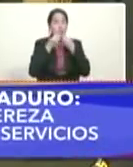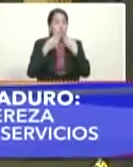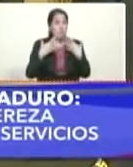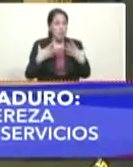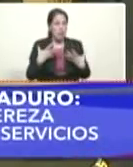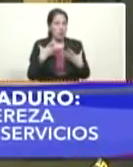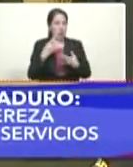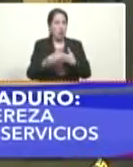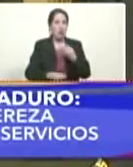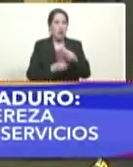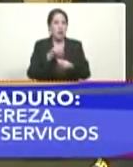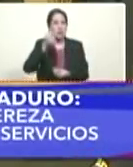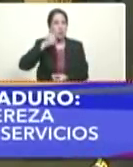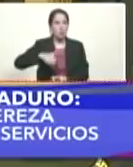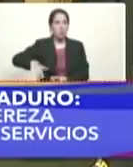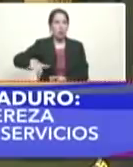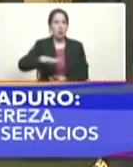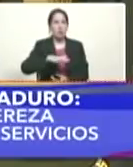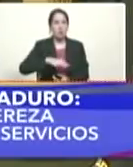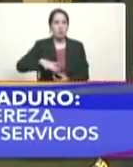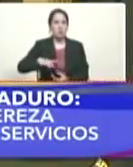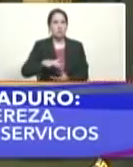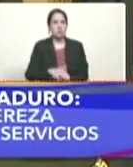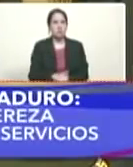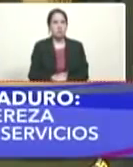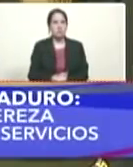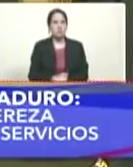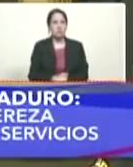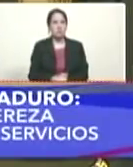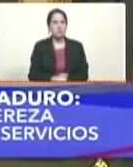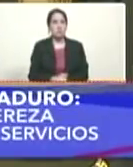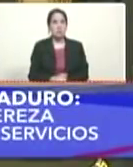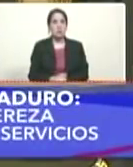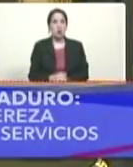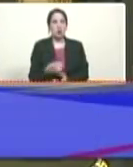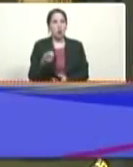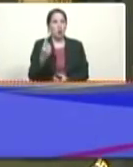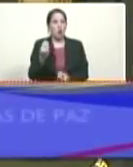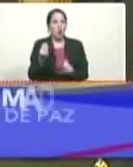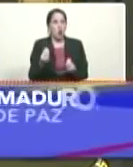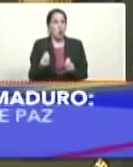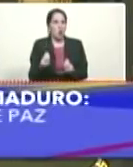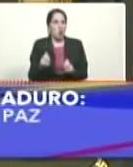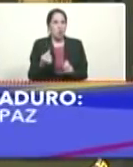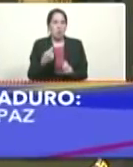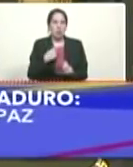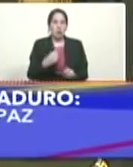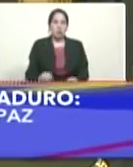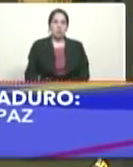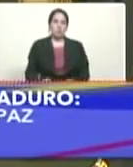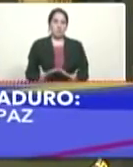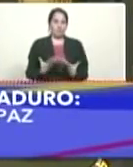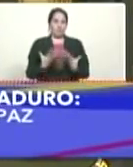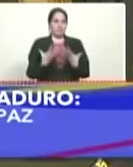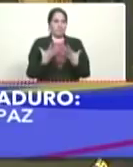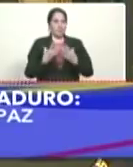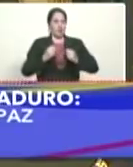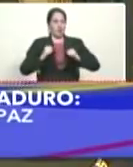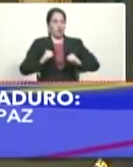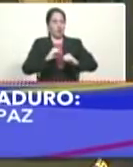del pueblo de como yo me alimento como presidente como líder